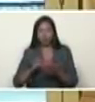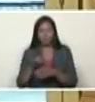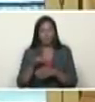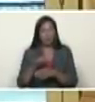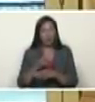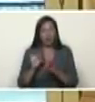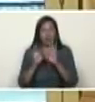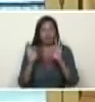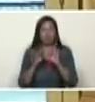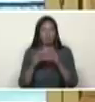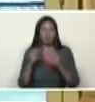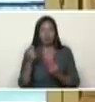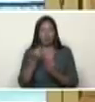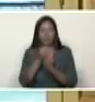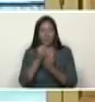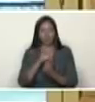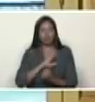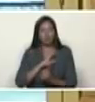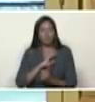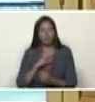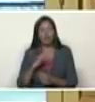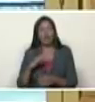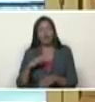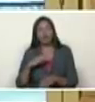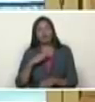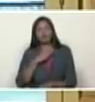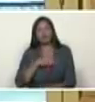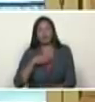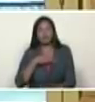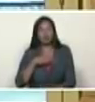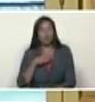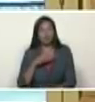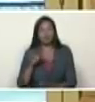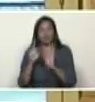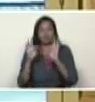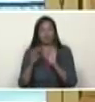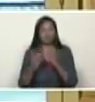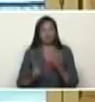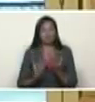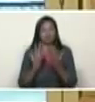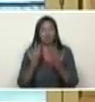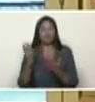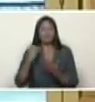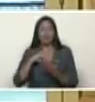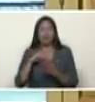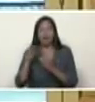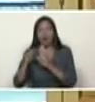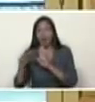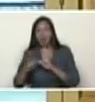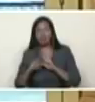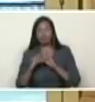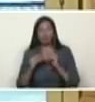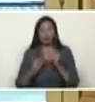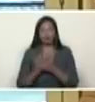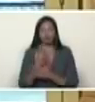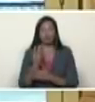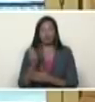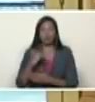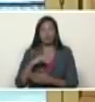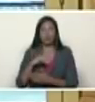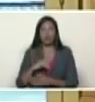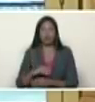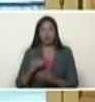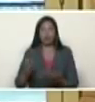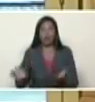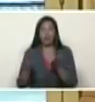para que todas estas bases de misiones funcionen. Tenemos los instrumentos para su funcionamiento, para